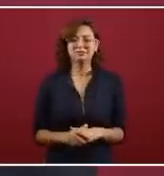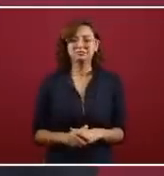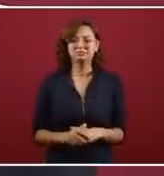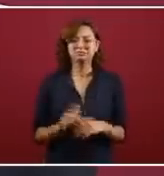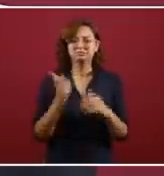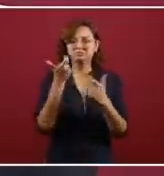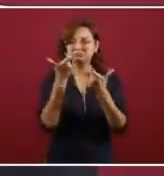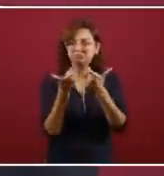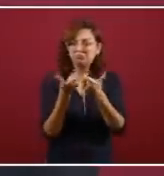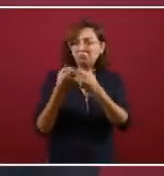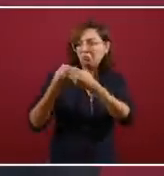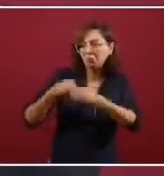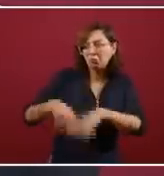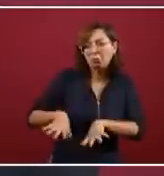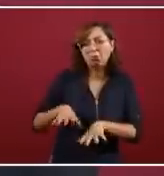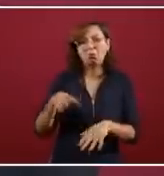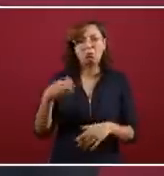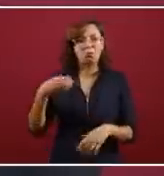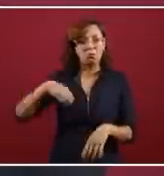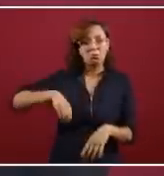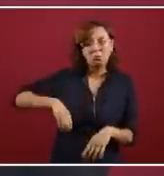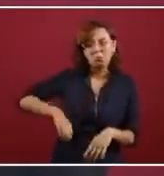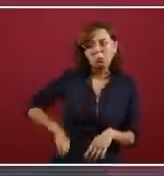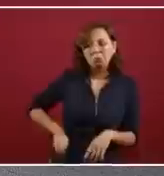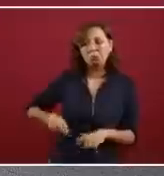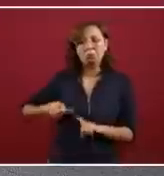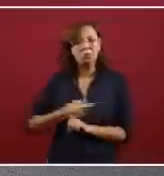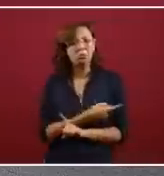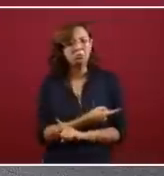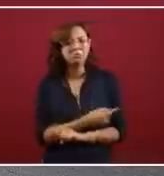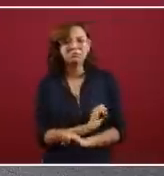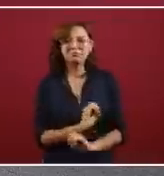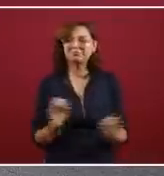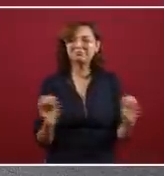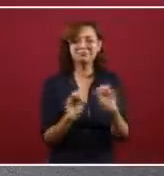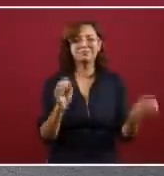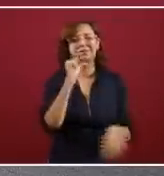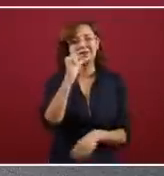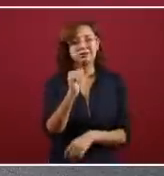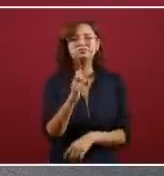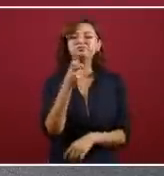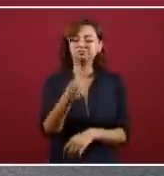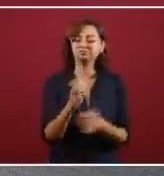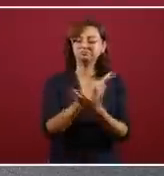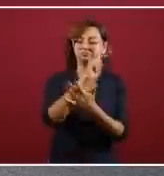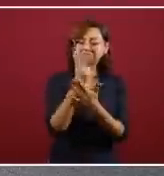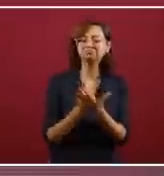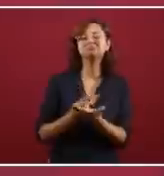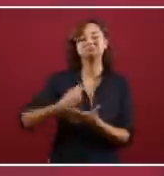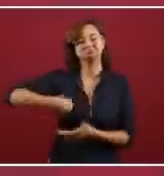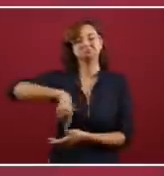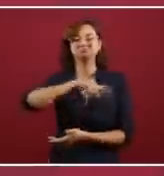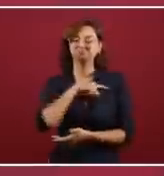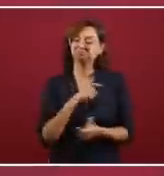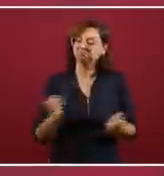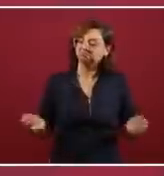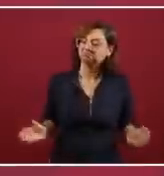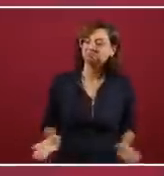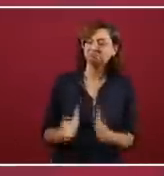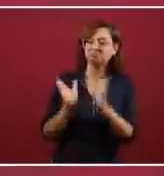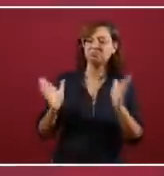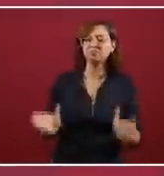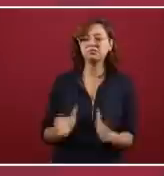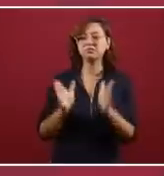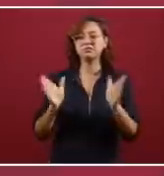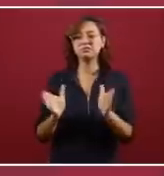desvío de recursos. Y vamos a ampliar ese programa, solo que no en